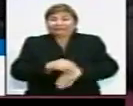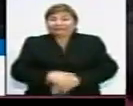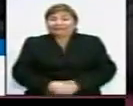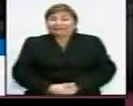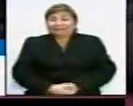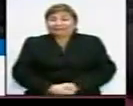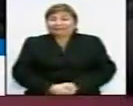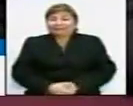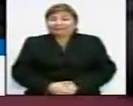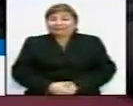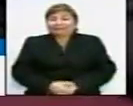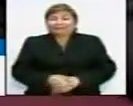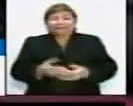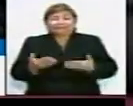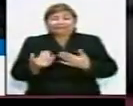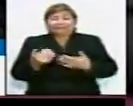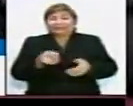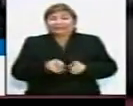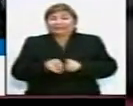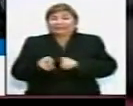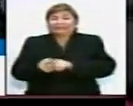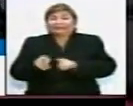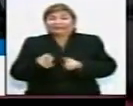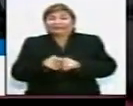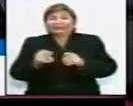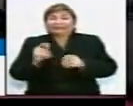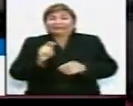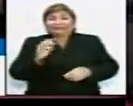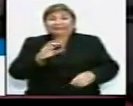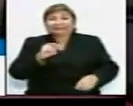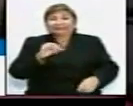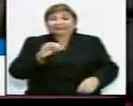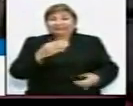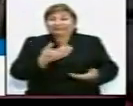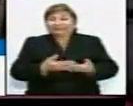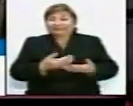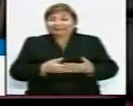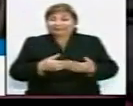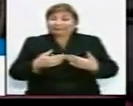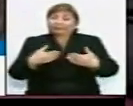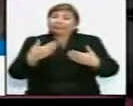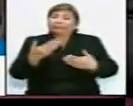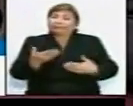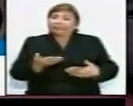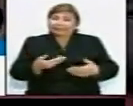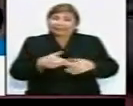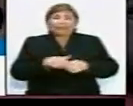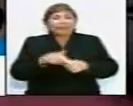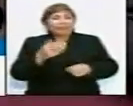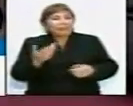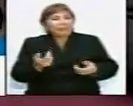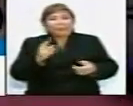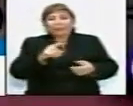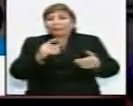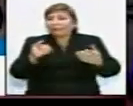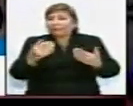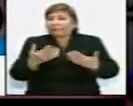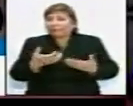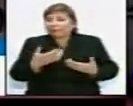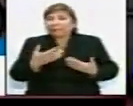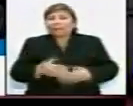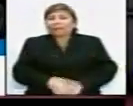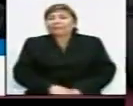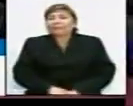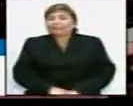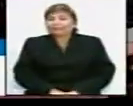Y agradecemos también a los equipos técnicos que los han acompañado y los invitamos a retirarse en el momento que lo estimen